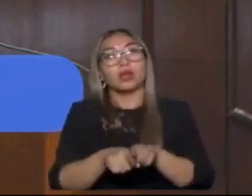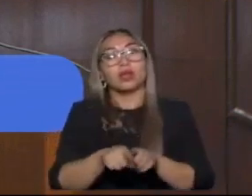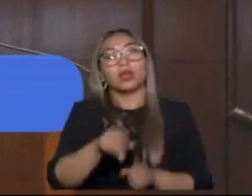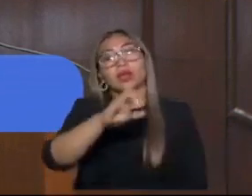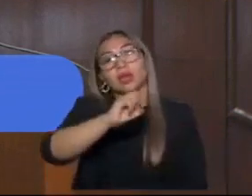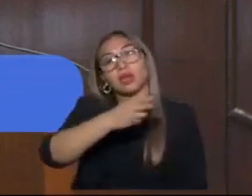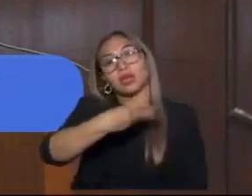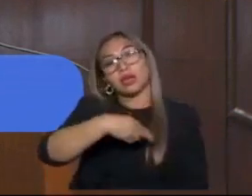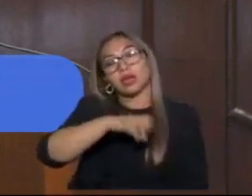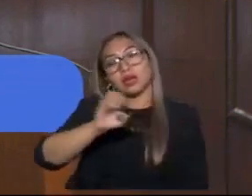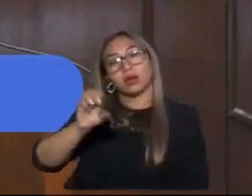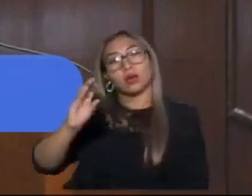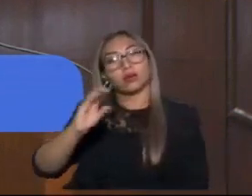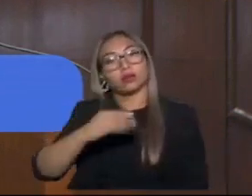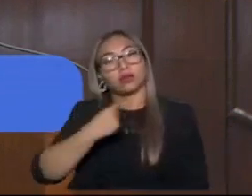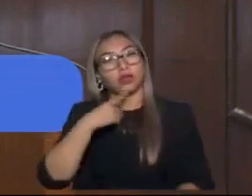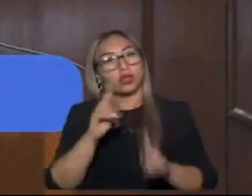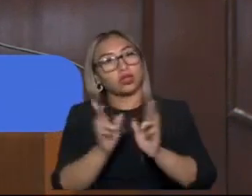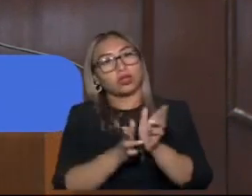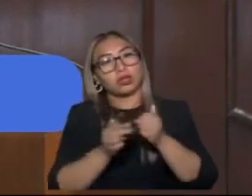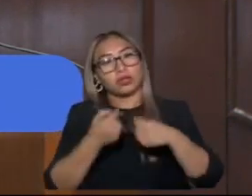Enrique Cohen en Chitré.